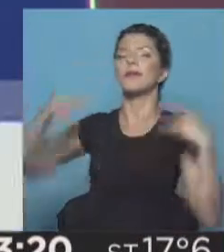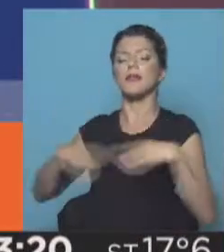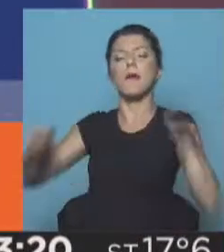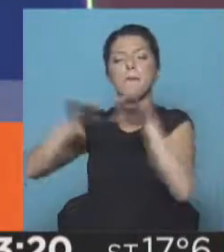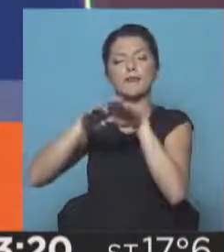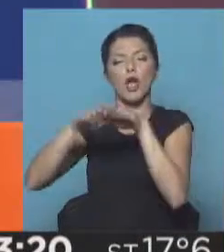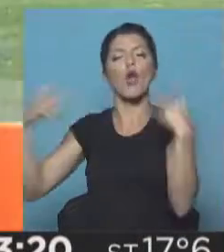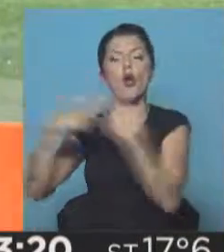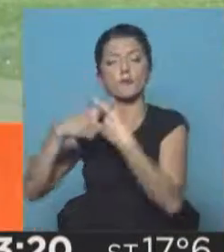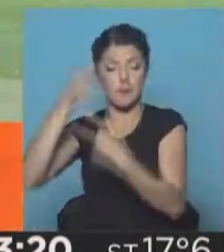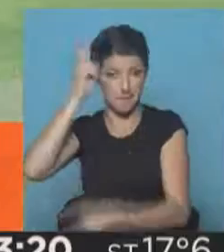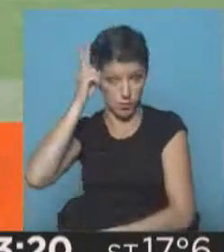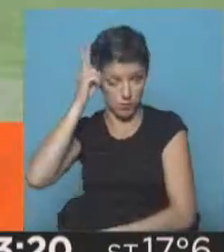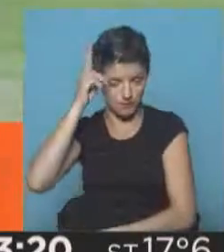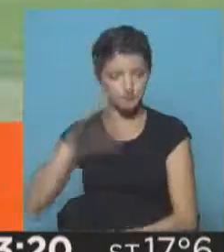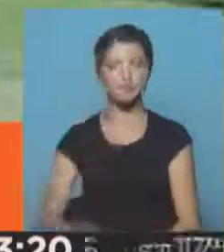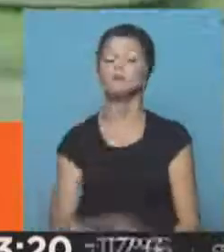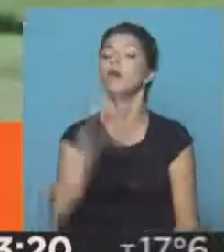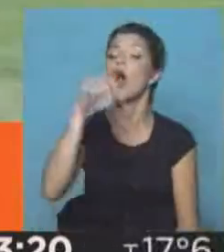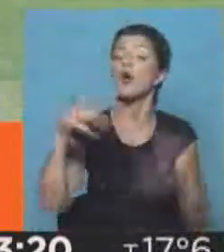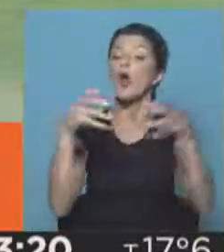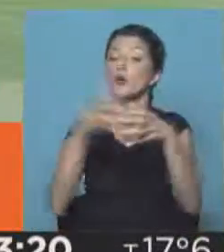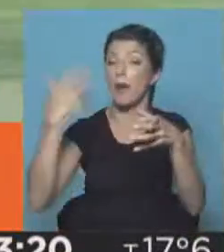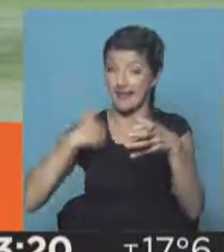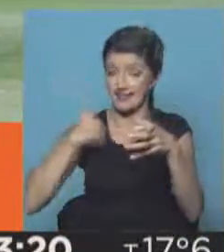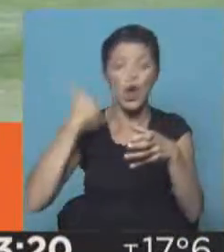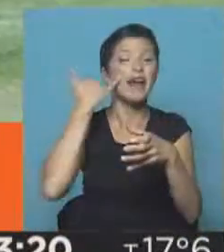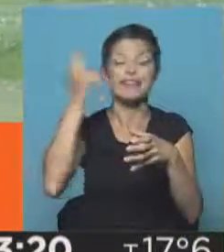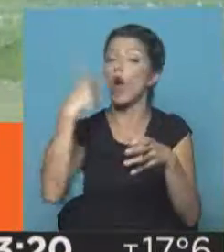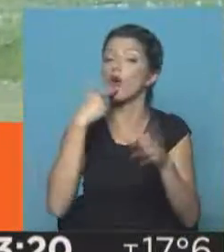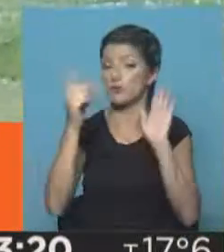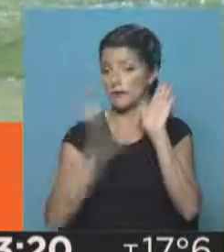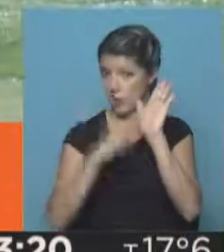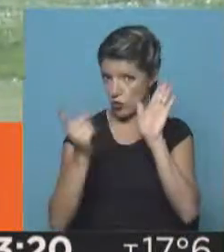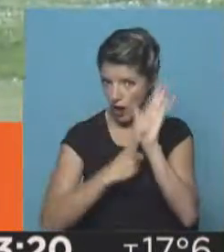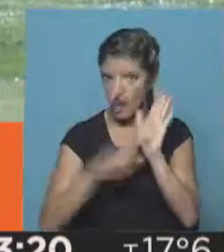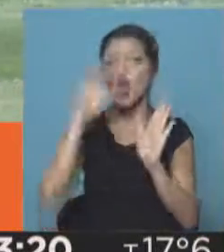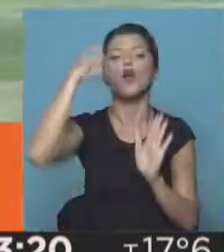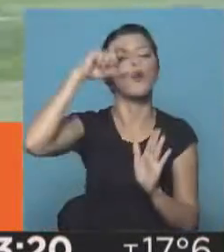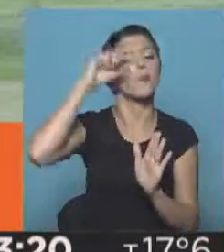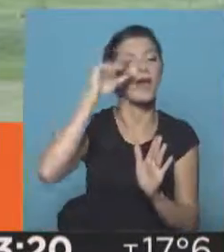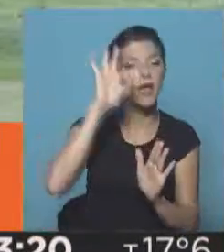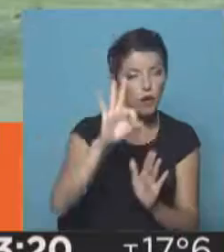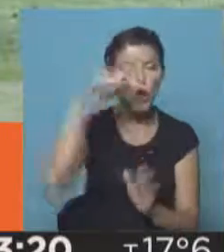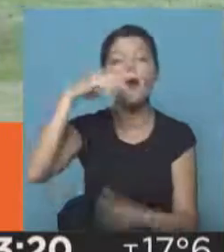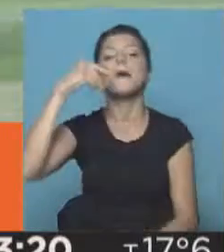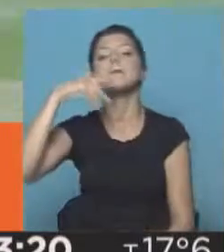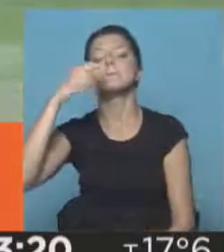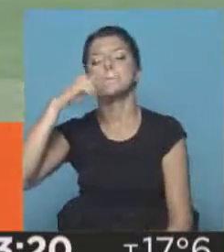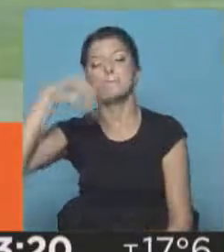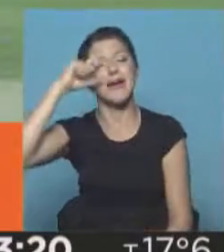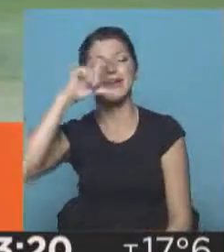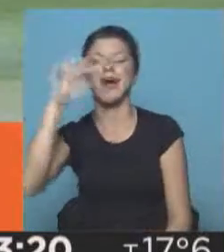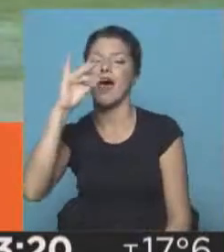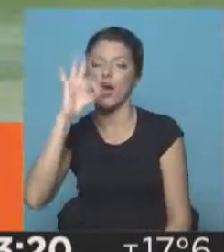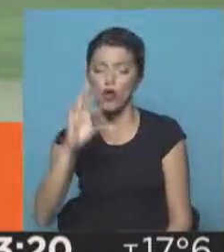El equipo de Bauza, del Patón, ya tiene 11 titulares, esos serán Romero, Mercado, De Micheli,